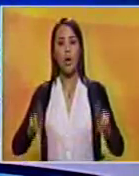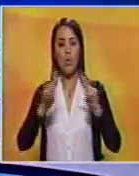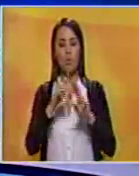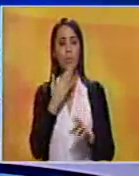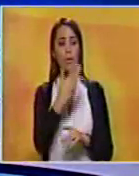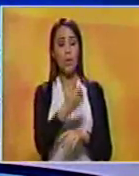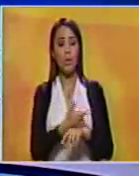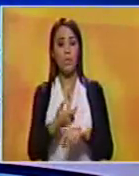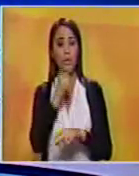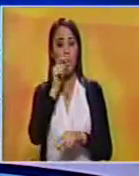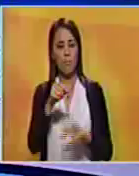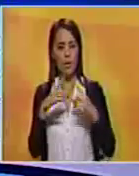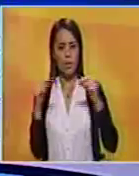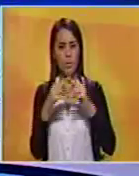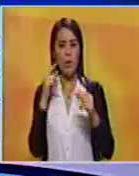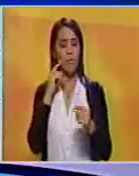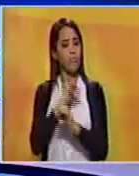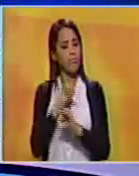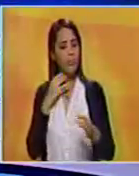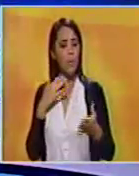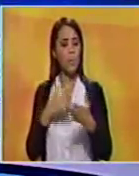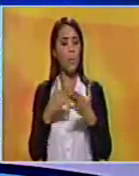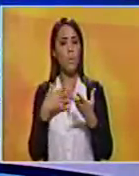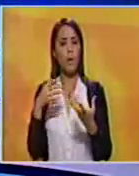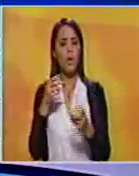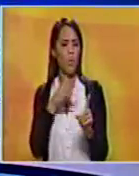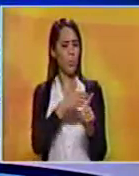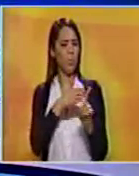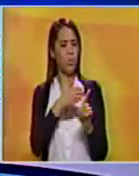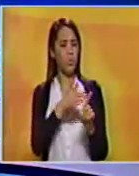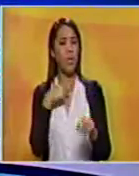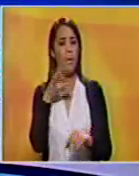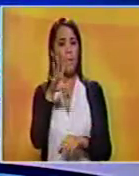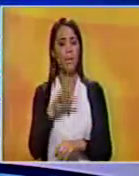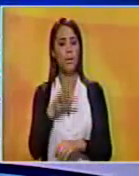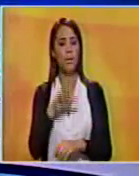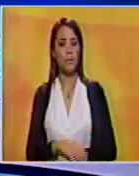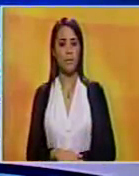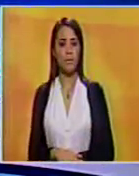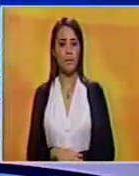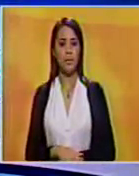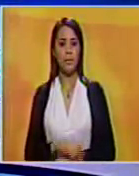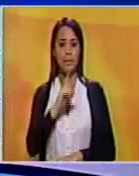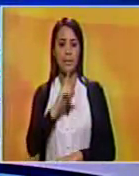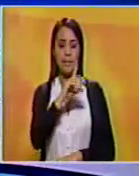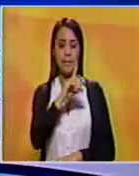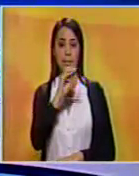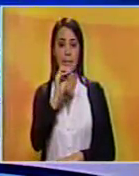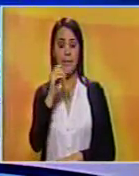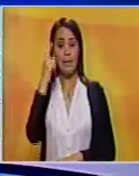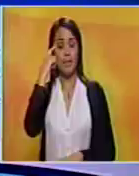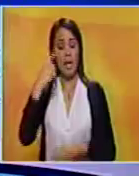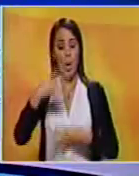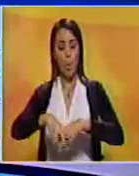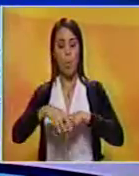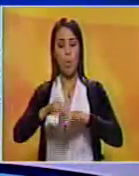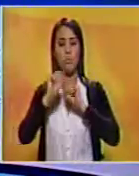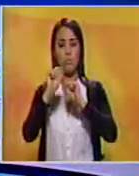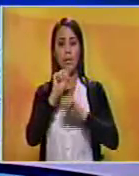de Daniel Ortega a detener la represión en ese país tras 100 días de protestas que habrían